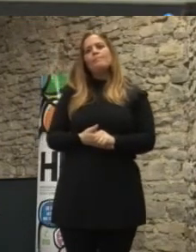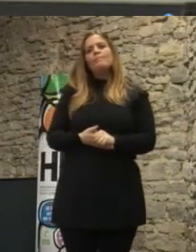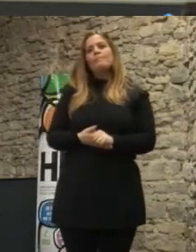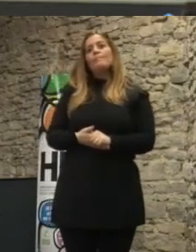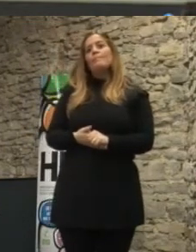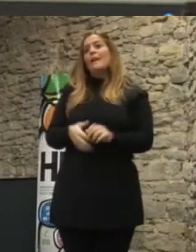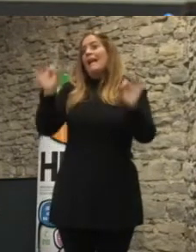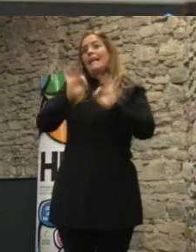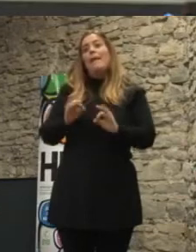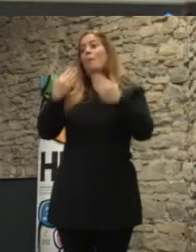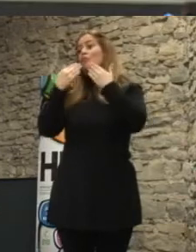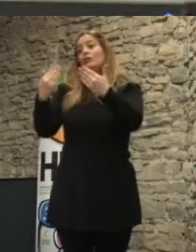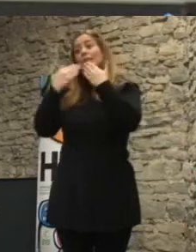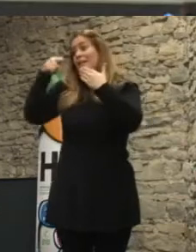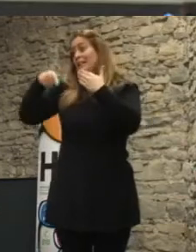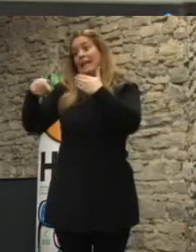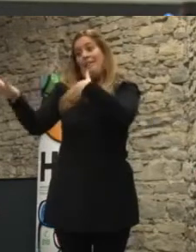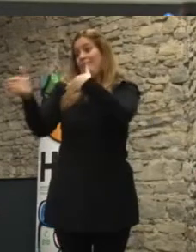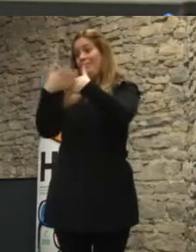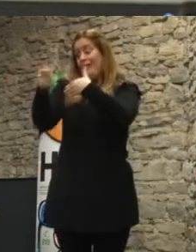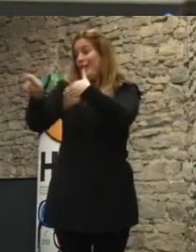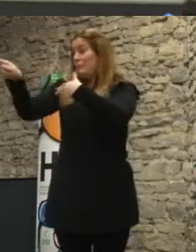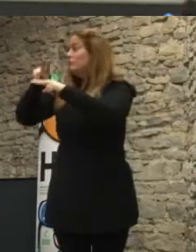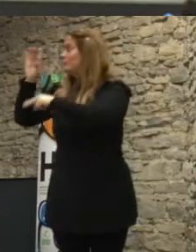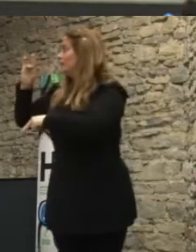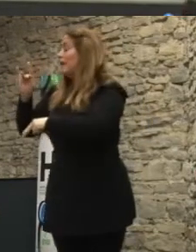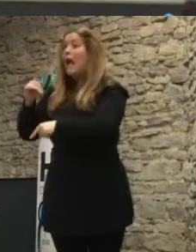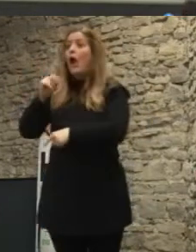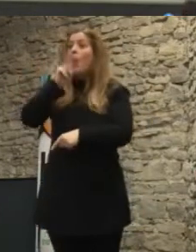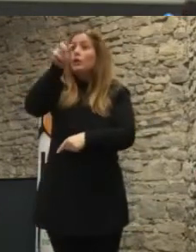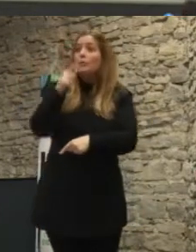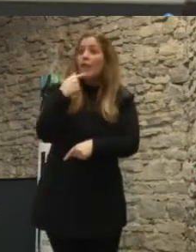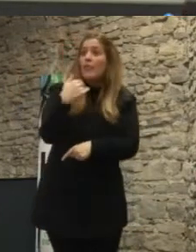nada, muchas gracias. ¿Cerramos aquí? ¿Sí? ¿Hay alguien que tenga que bendecir?